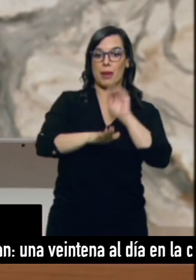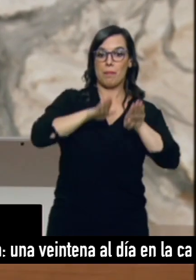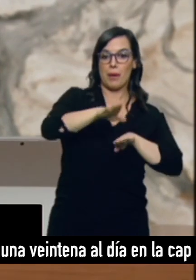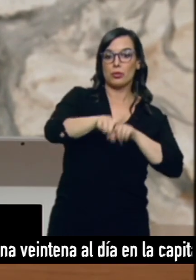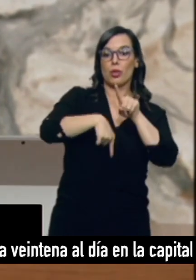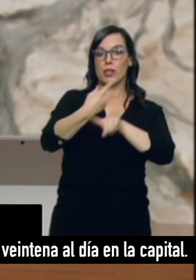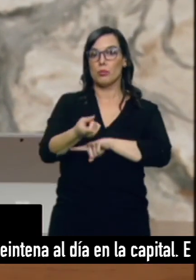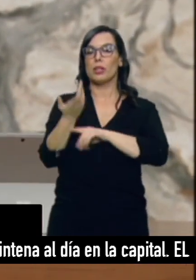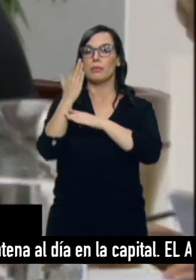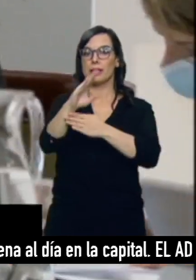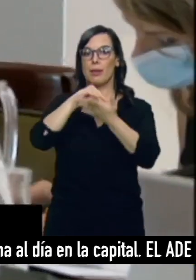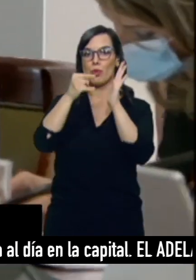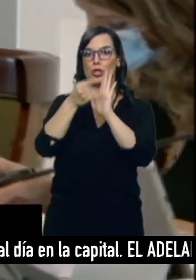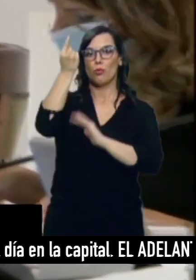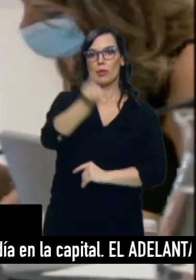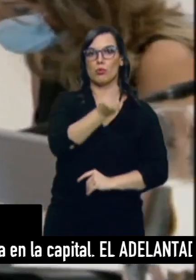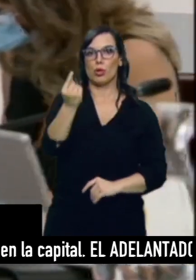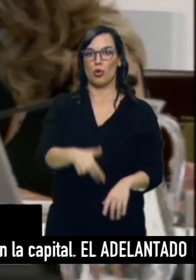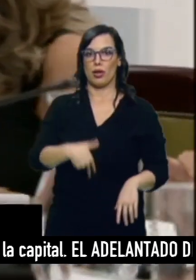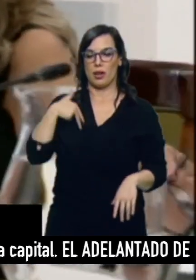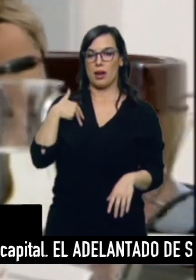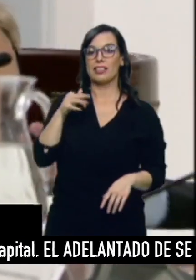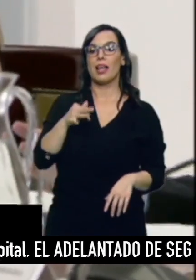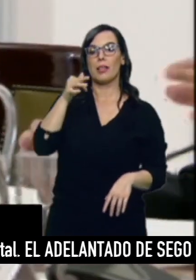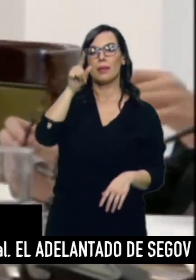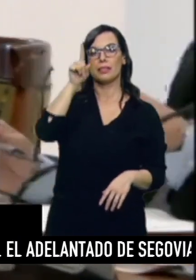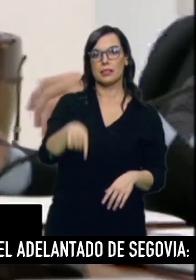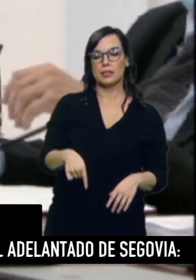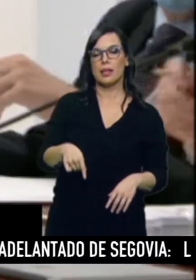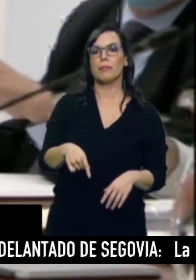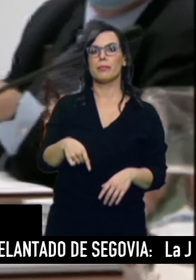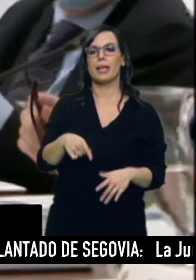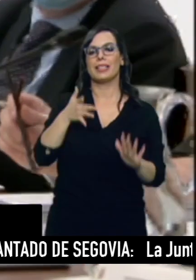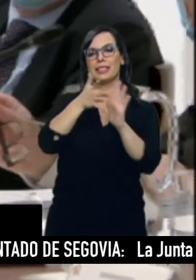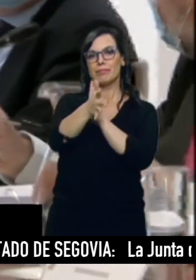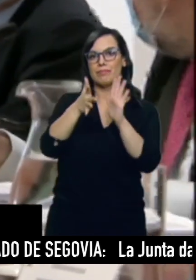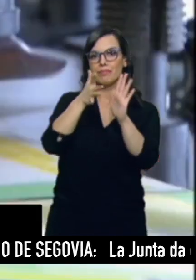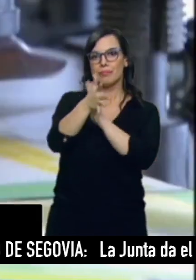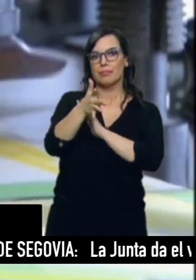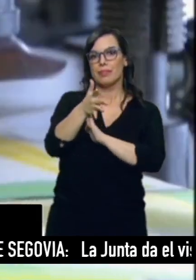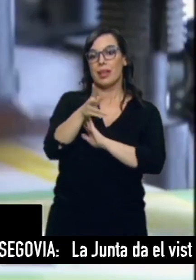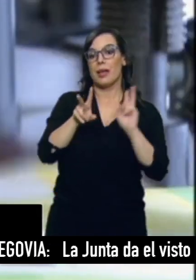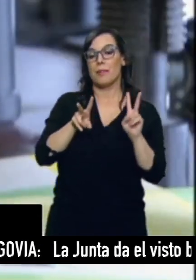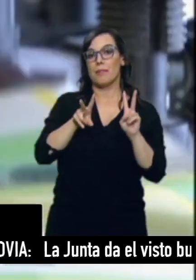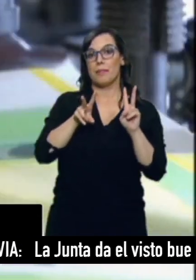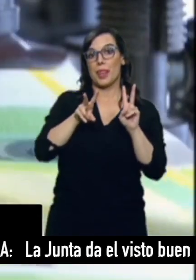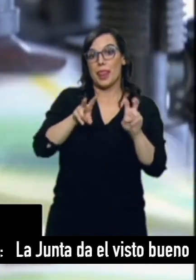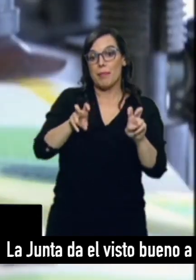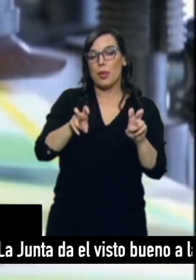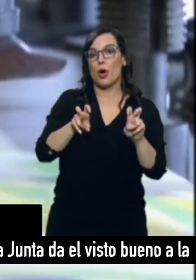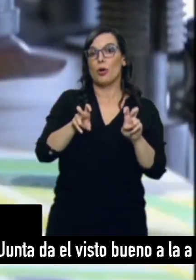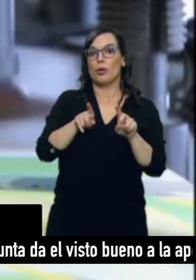de presupuestos generales. Además, se formularán las proyecciones macroeconómicas que enviarán a la Comisión